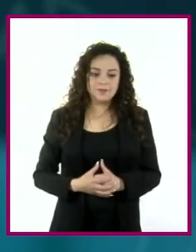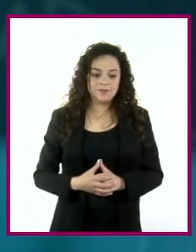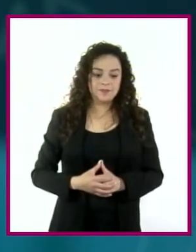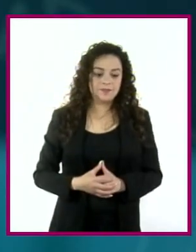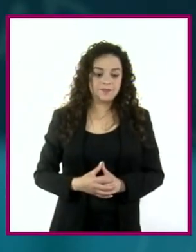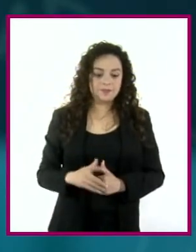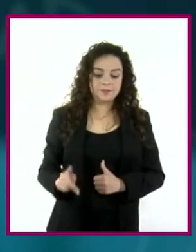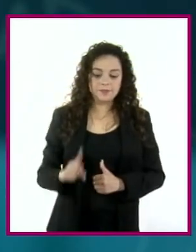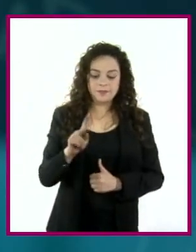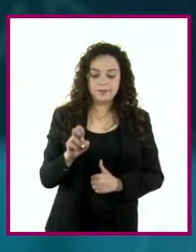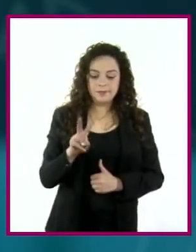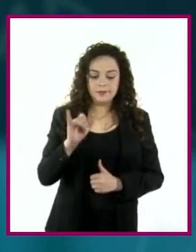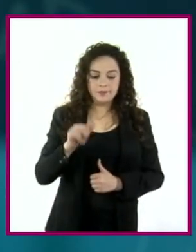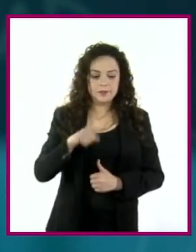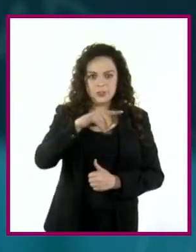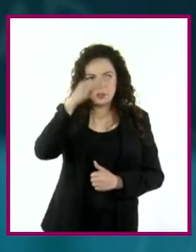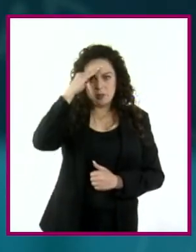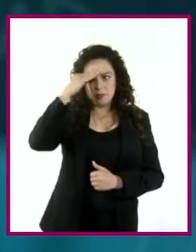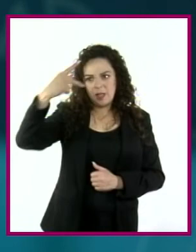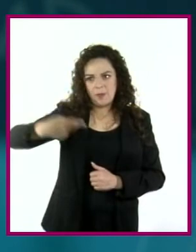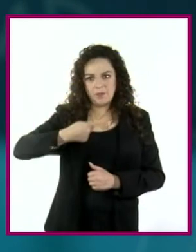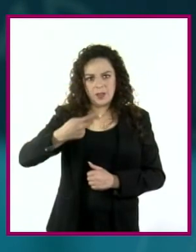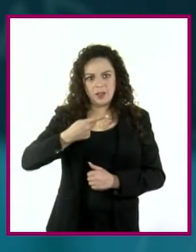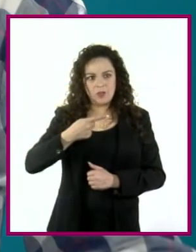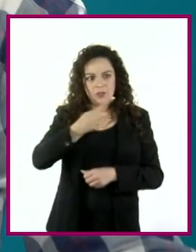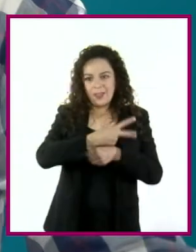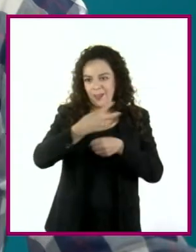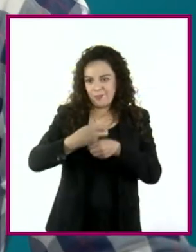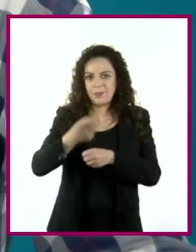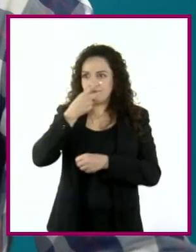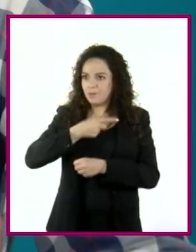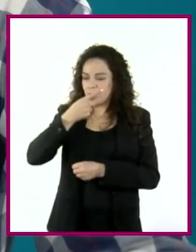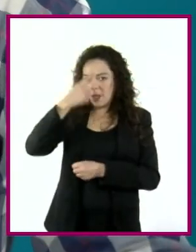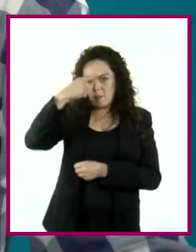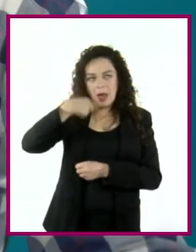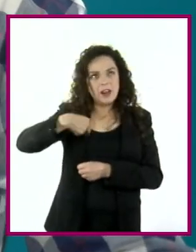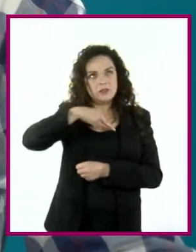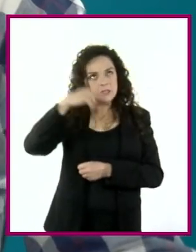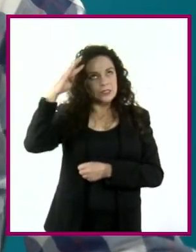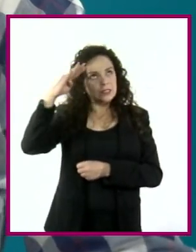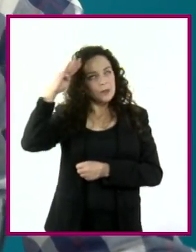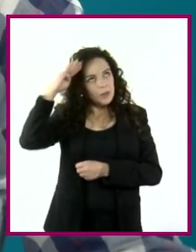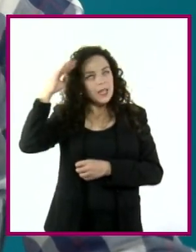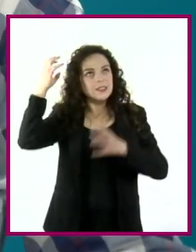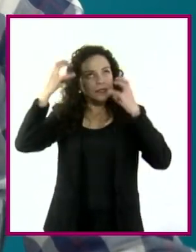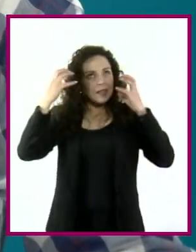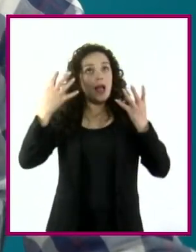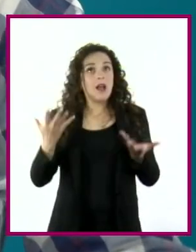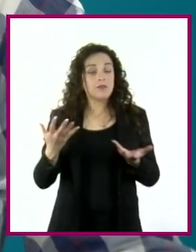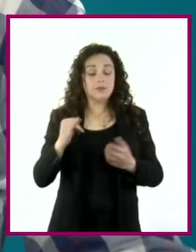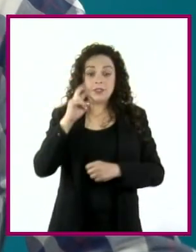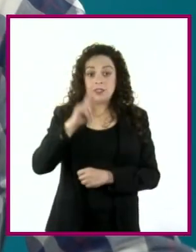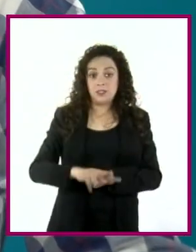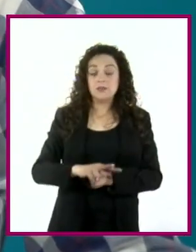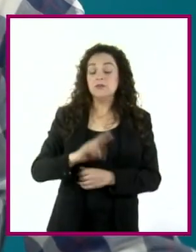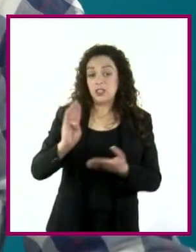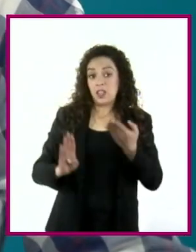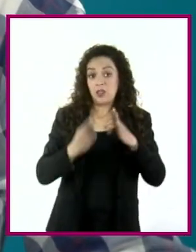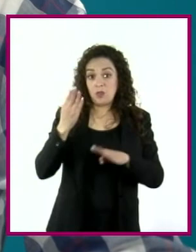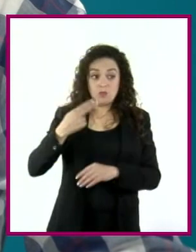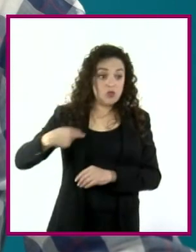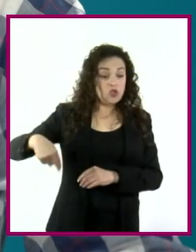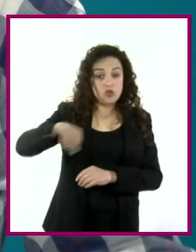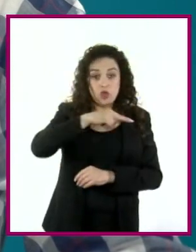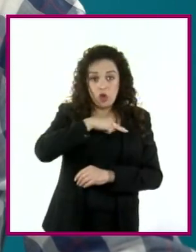Kevin, ¿habías pensado en las preguntas que nos regalaron nuestros invitados? No cabe duda que el mundo que nos toca es responsabilidad de todos y entre